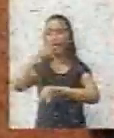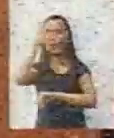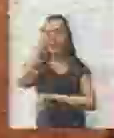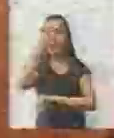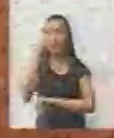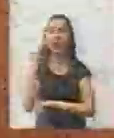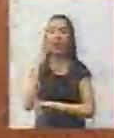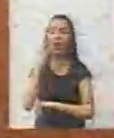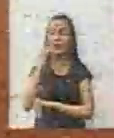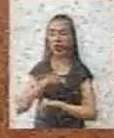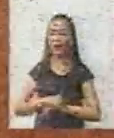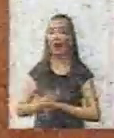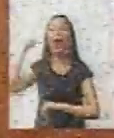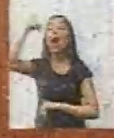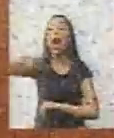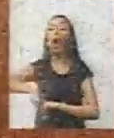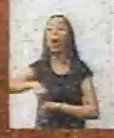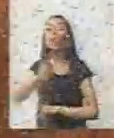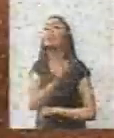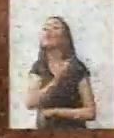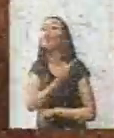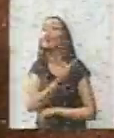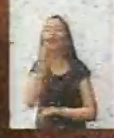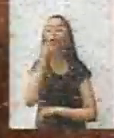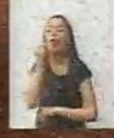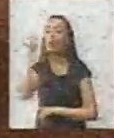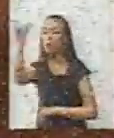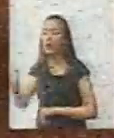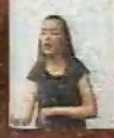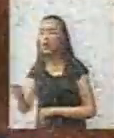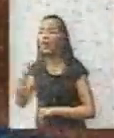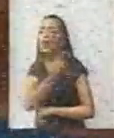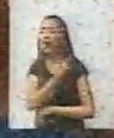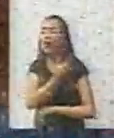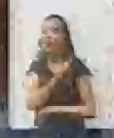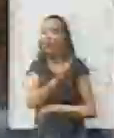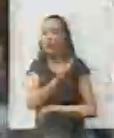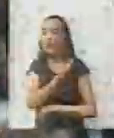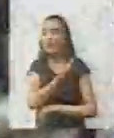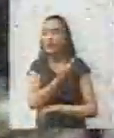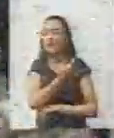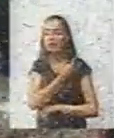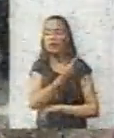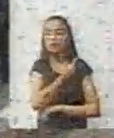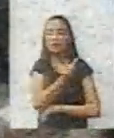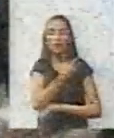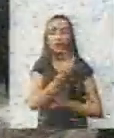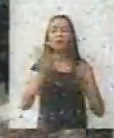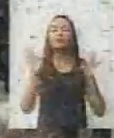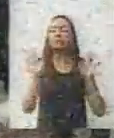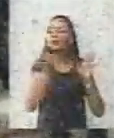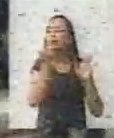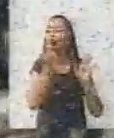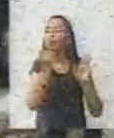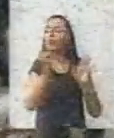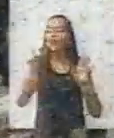Vaca Flor, ¿dónde está? En su casa, en su casa. ¿Pero él también fue agredido? Que sepa, yo no. No, no fue